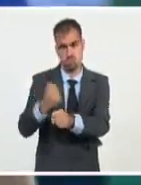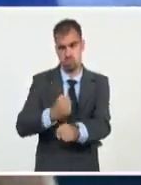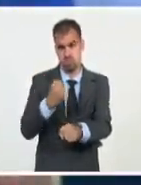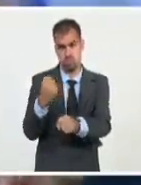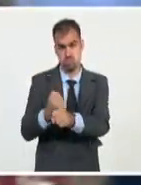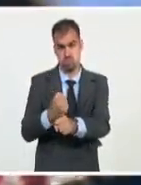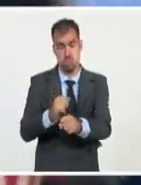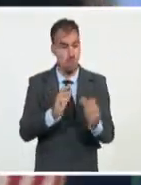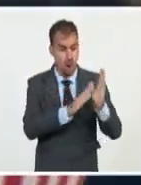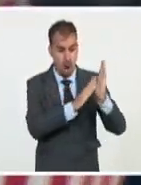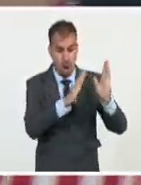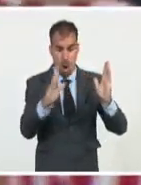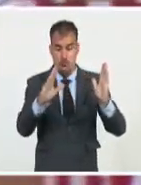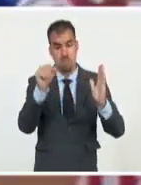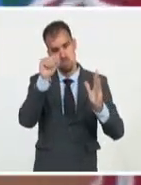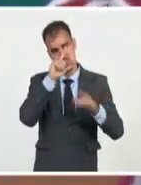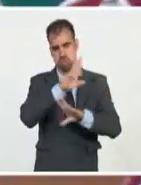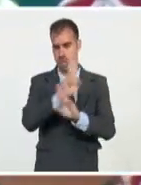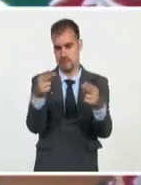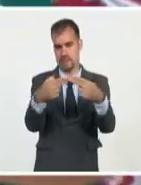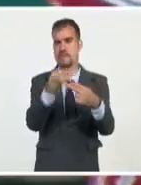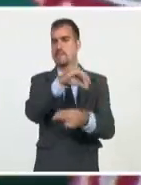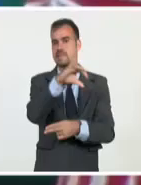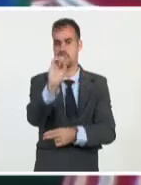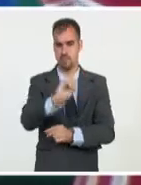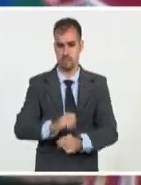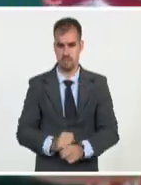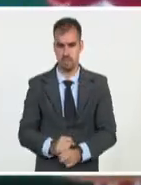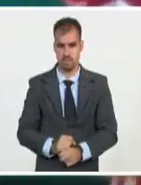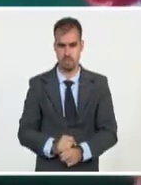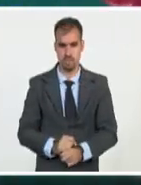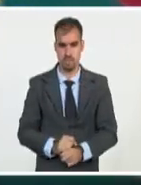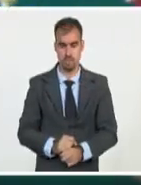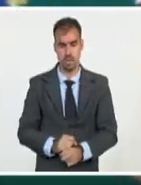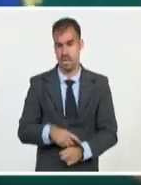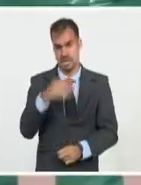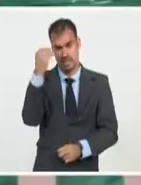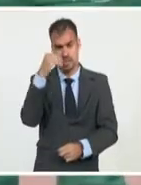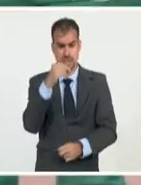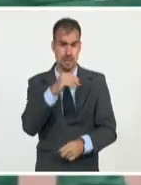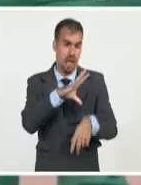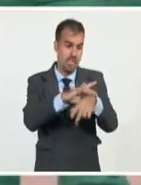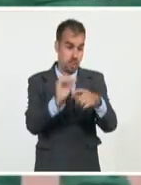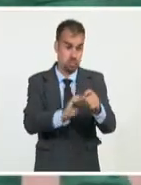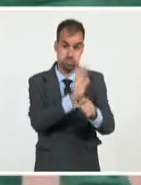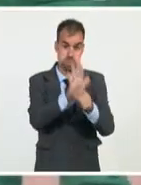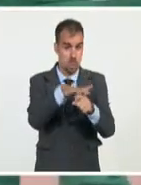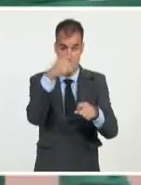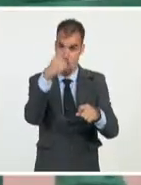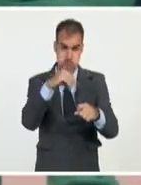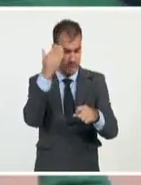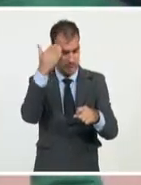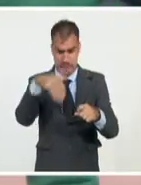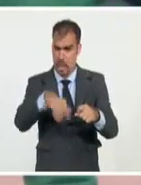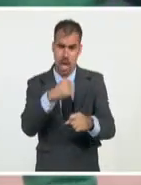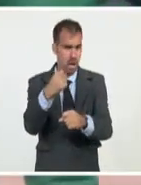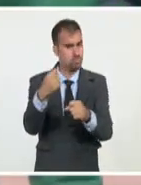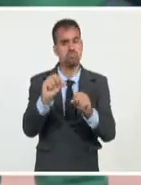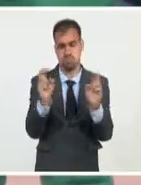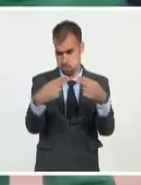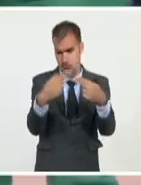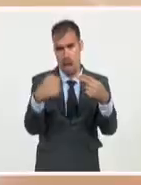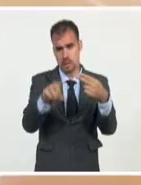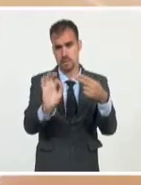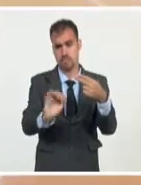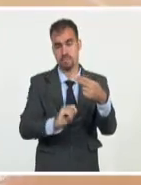de la Serie 60, enfrentada desde el principio a los embates de la pandemia, que por esas trampas del destino